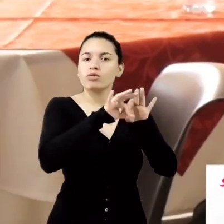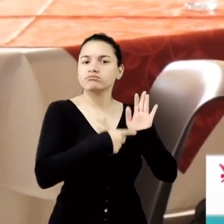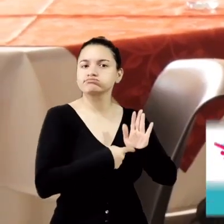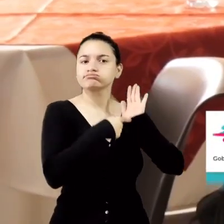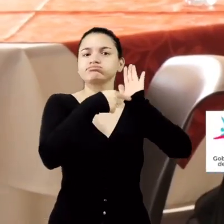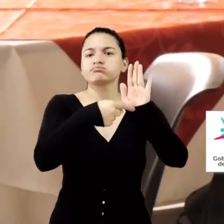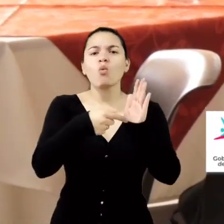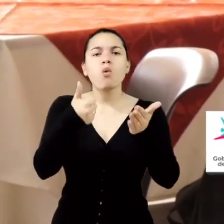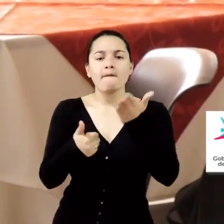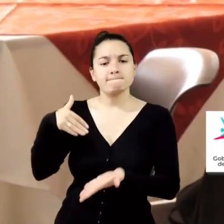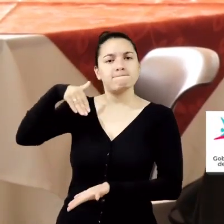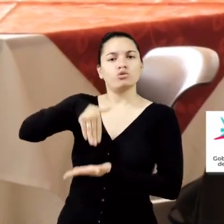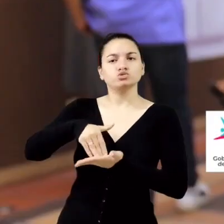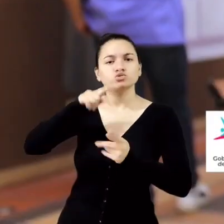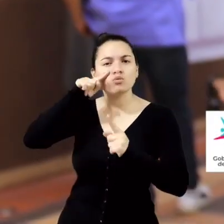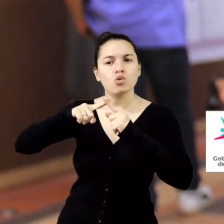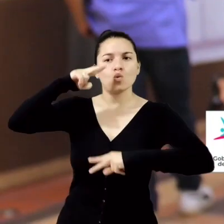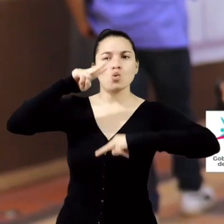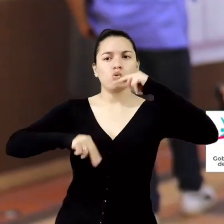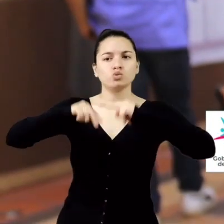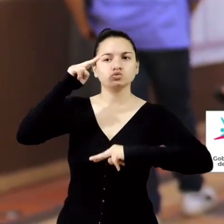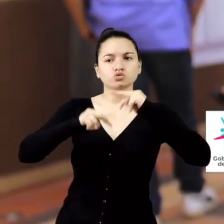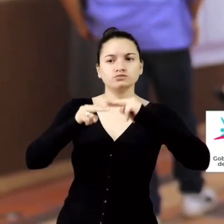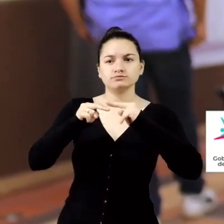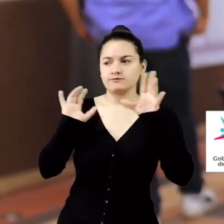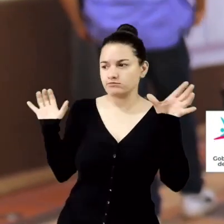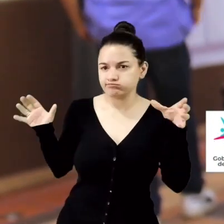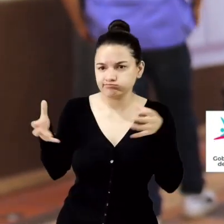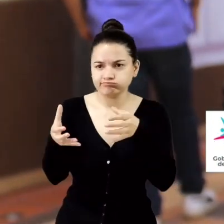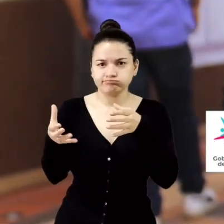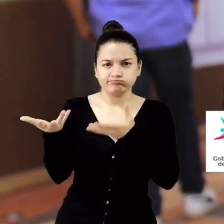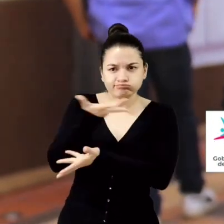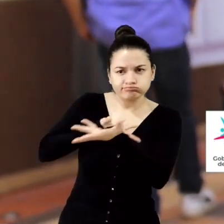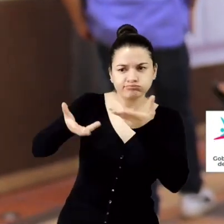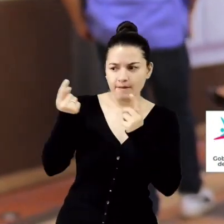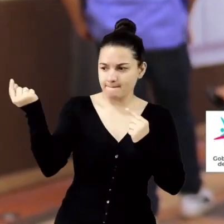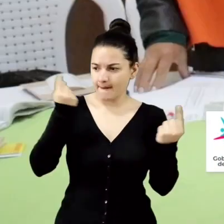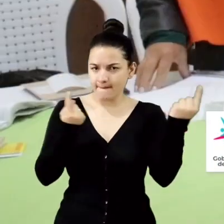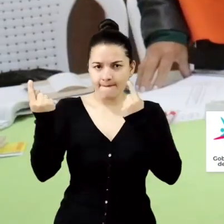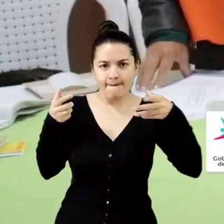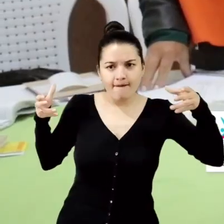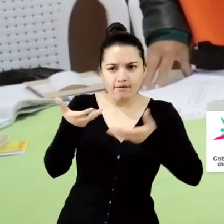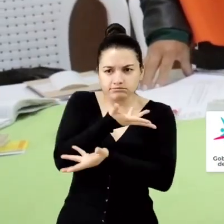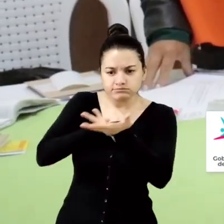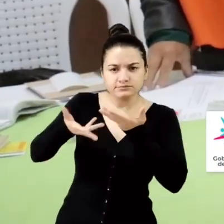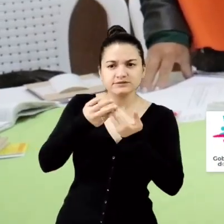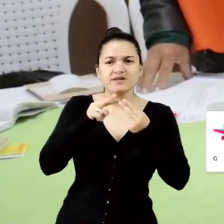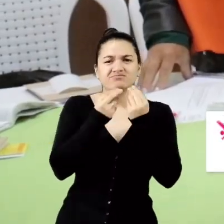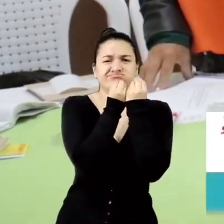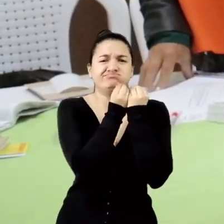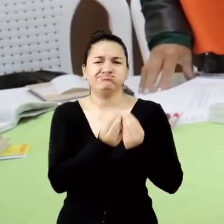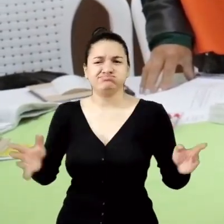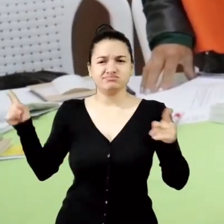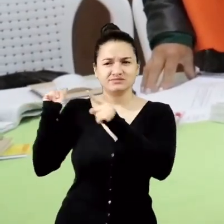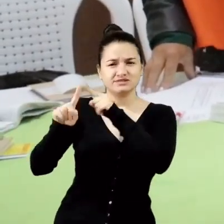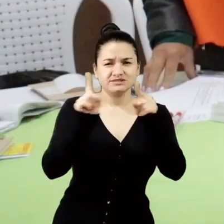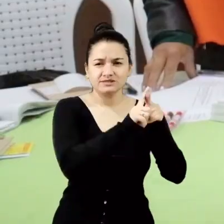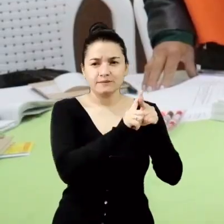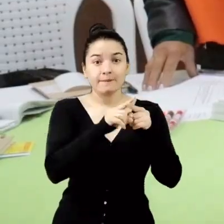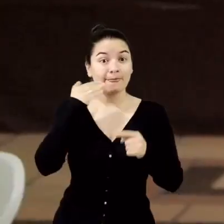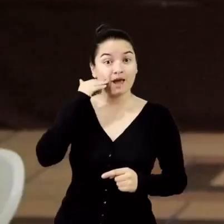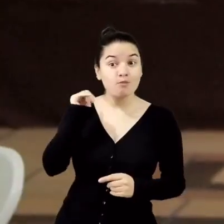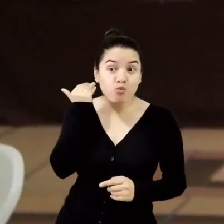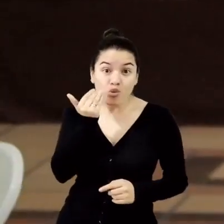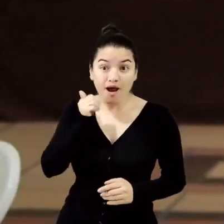una construcción colectiva y es un comienzo para la transformación. Es la voz de cientos de mujeres del